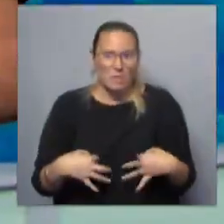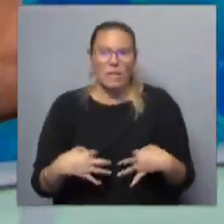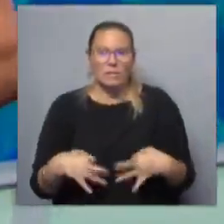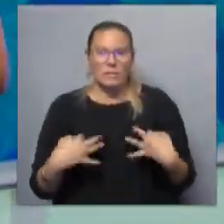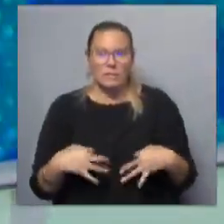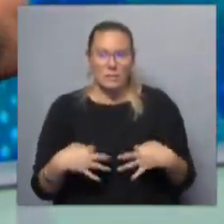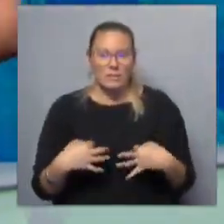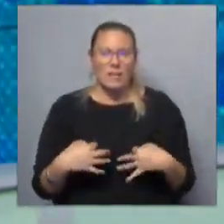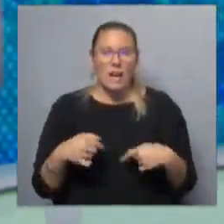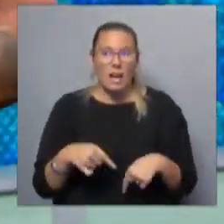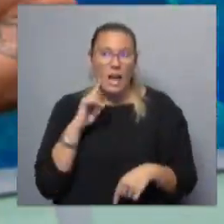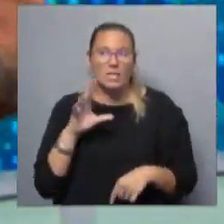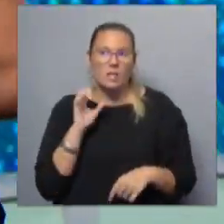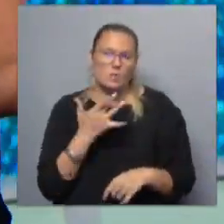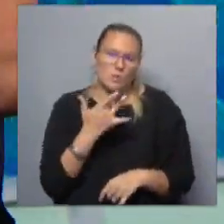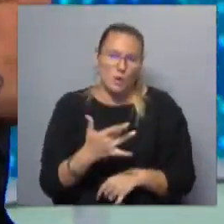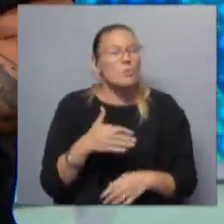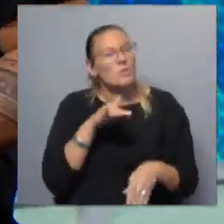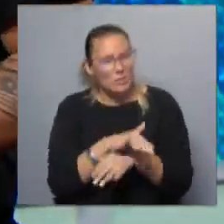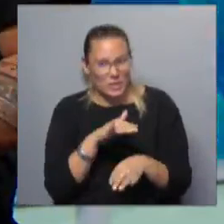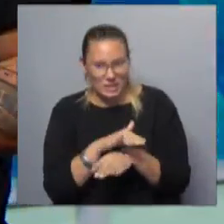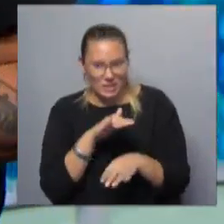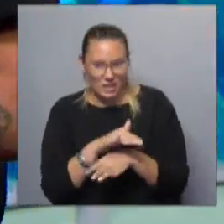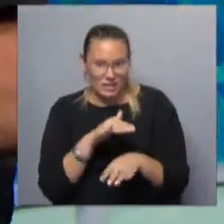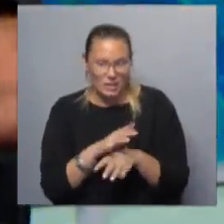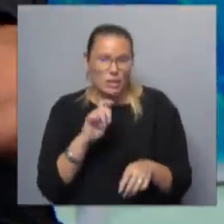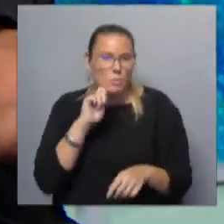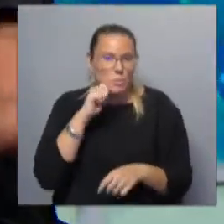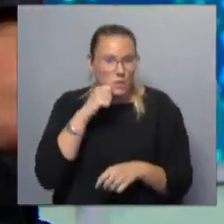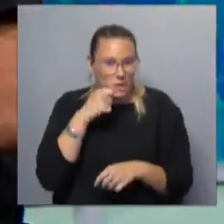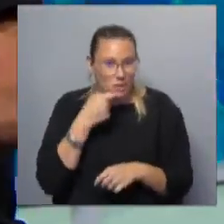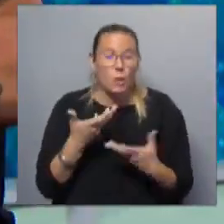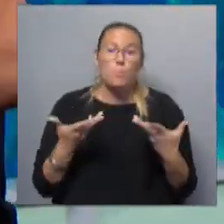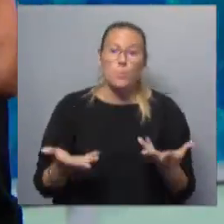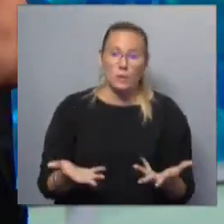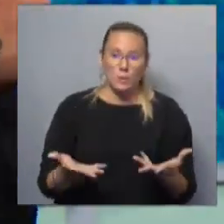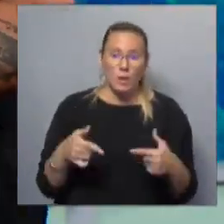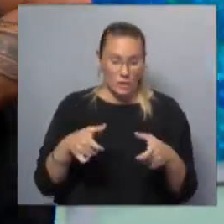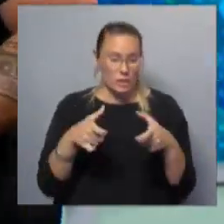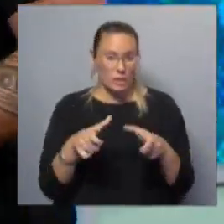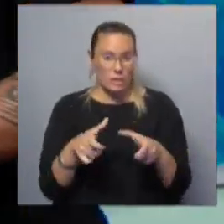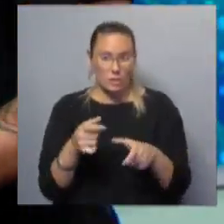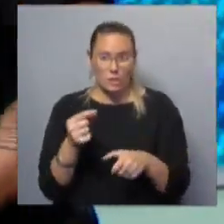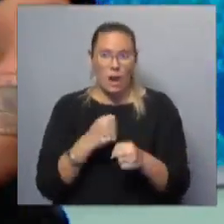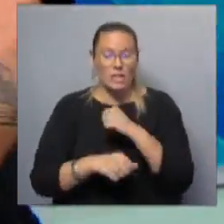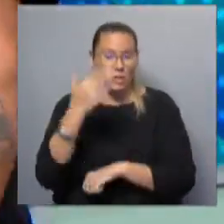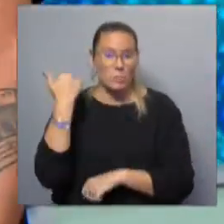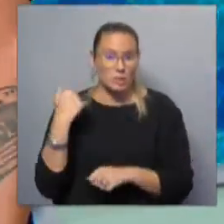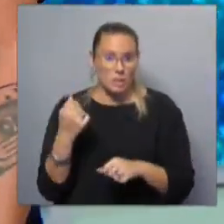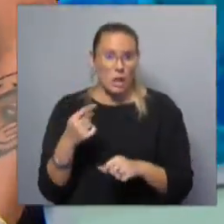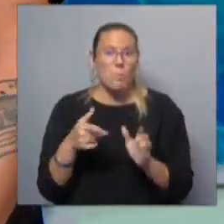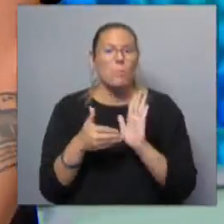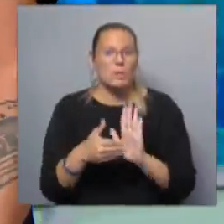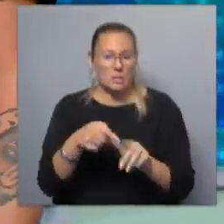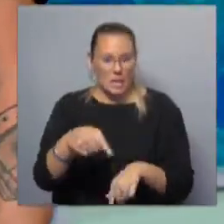sí. De acá se escuchó hermoso, felicitaciones. Gracias. Estuvo muy bien. Muy lindo. Bueno, tienen este disco que lo sacaron el año pasado, lo van a